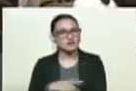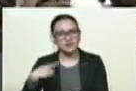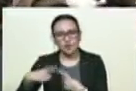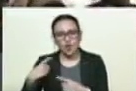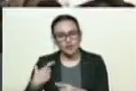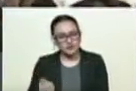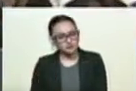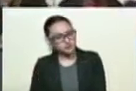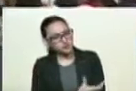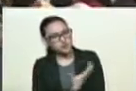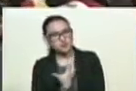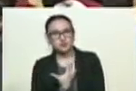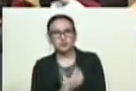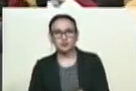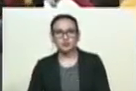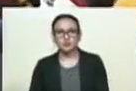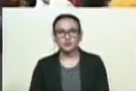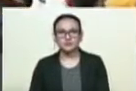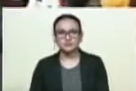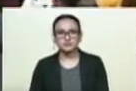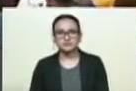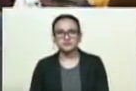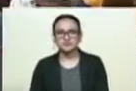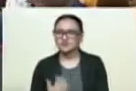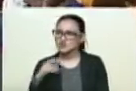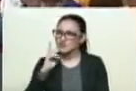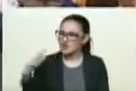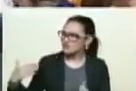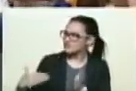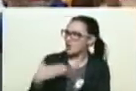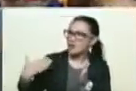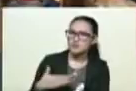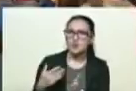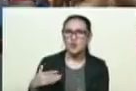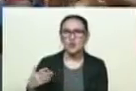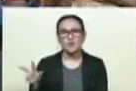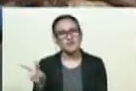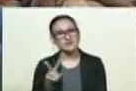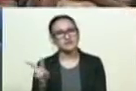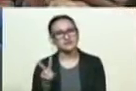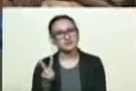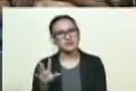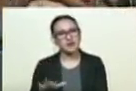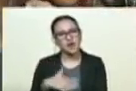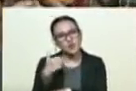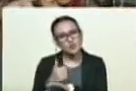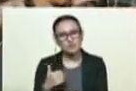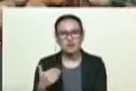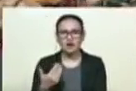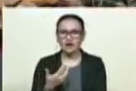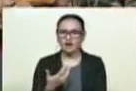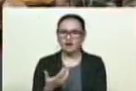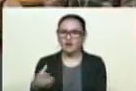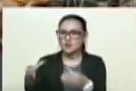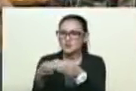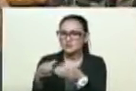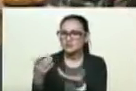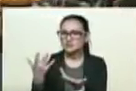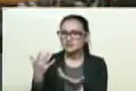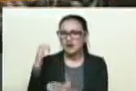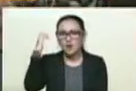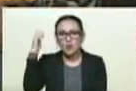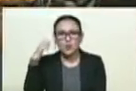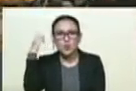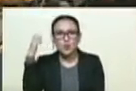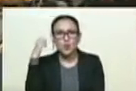días. Cuando veo la agresión contra Venezuela por parte del Reino de España, que